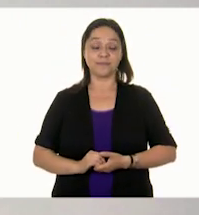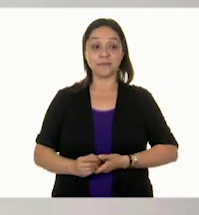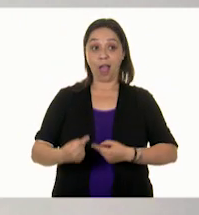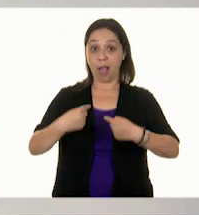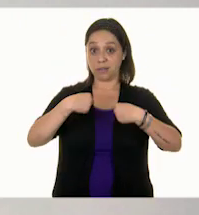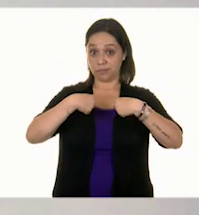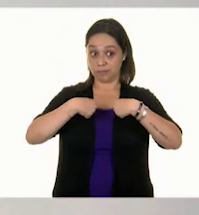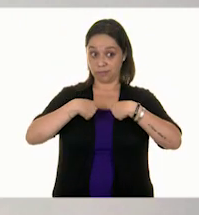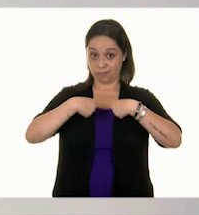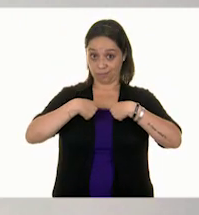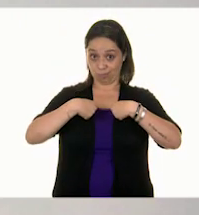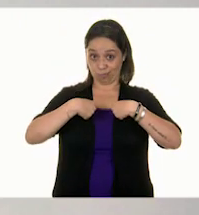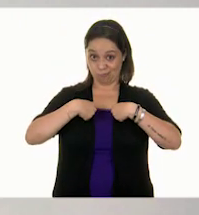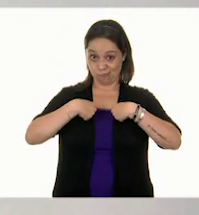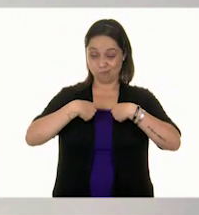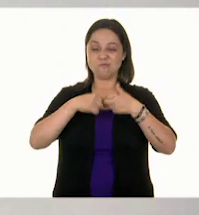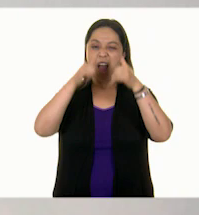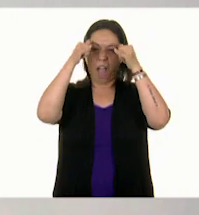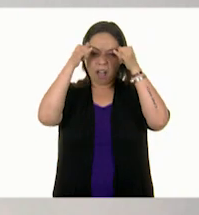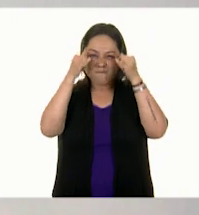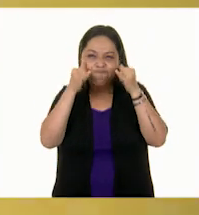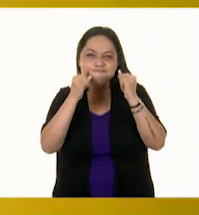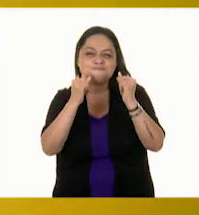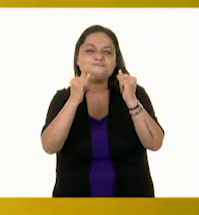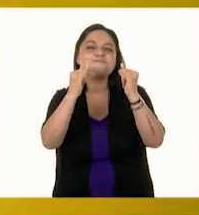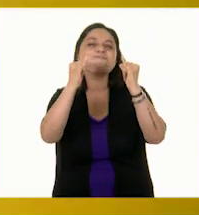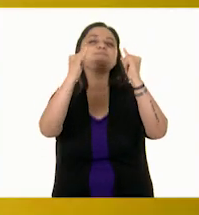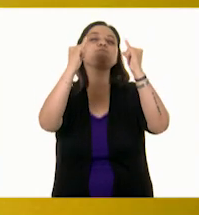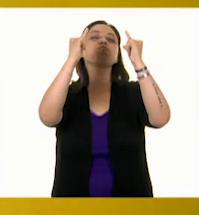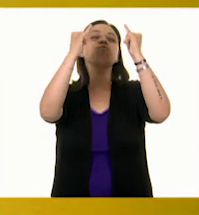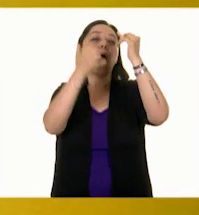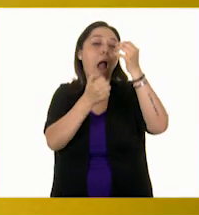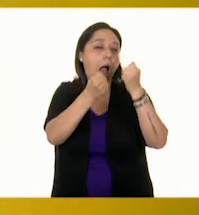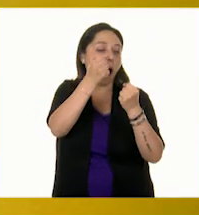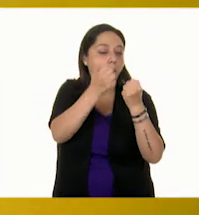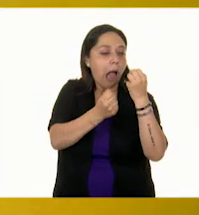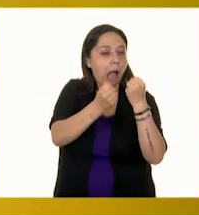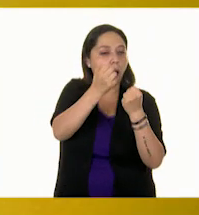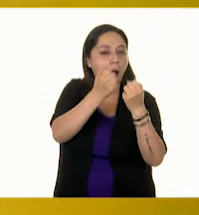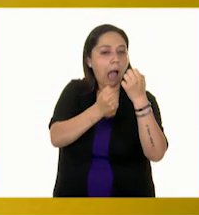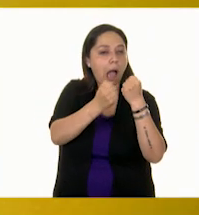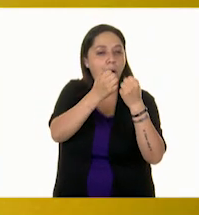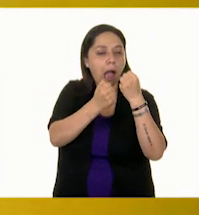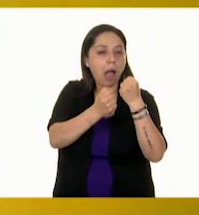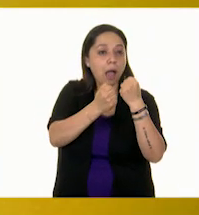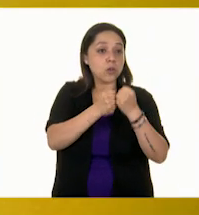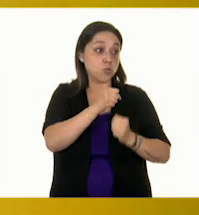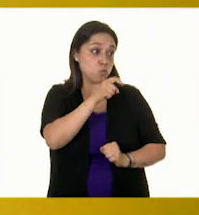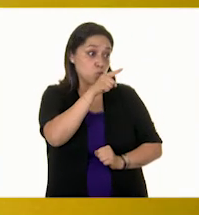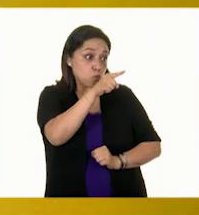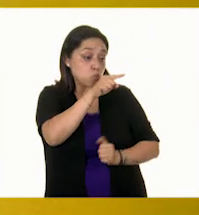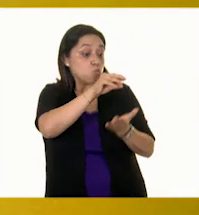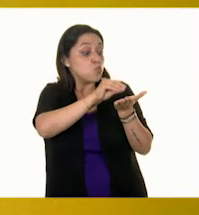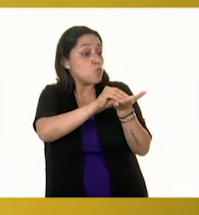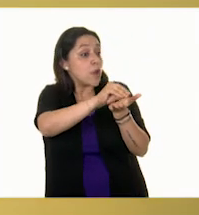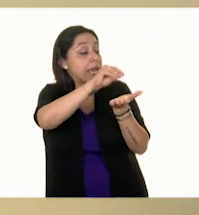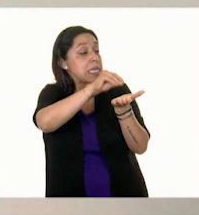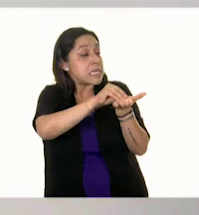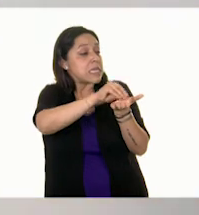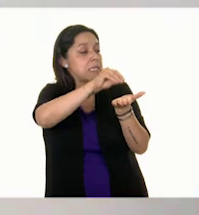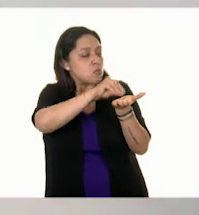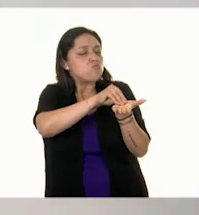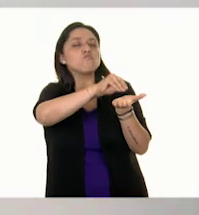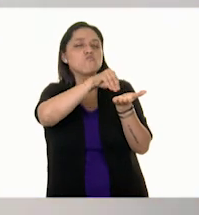Yo Vaca, Mu, Tú Puerquito, Oink, Oink,